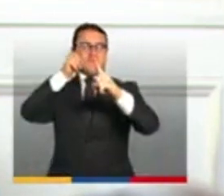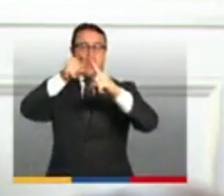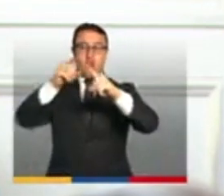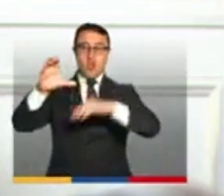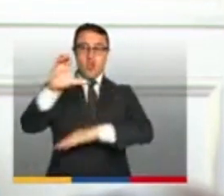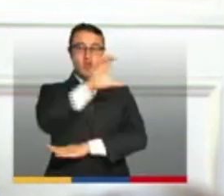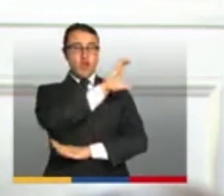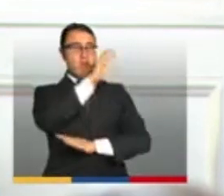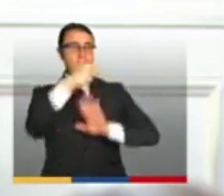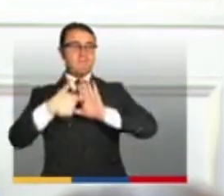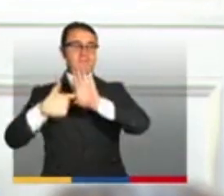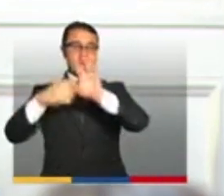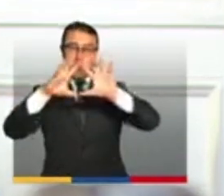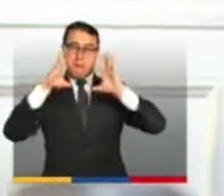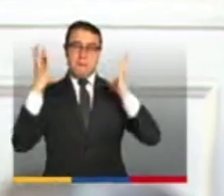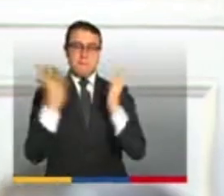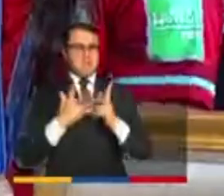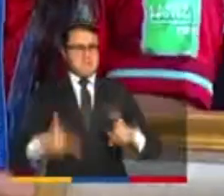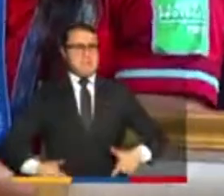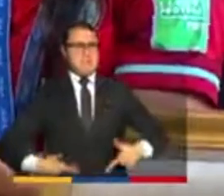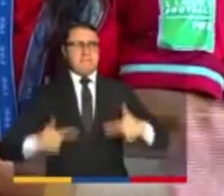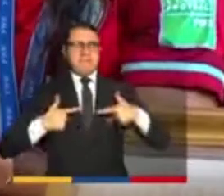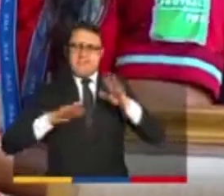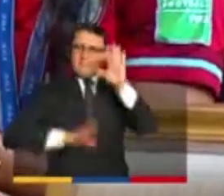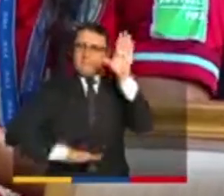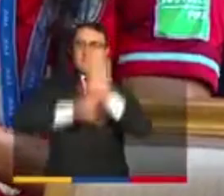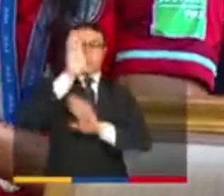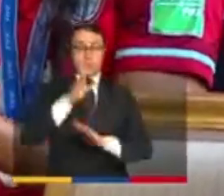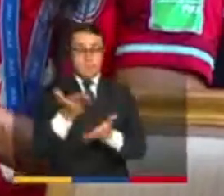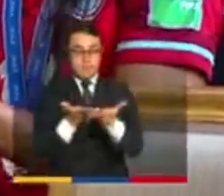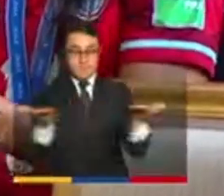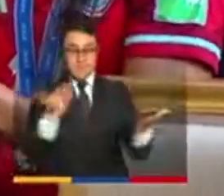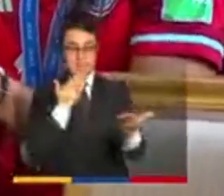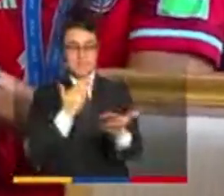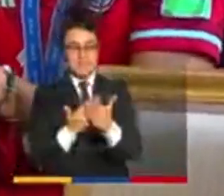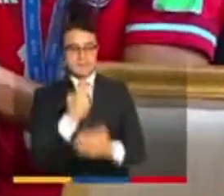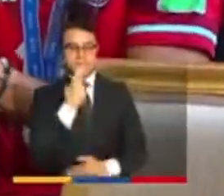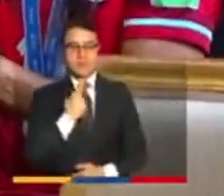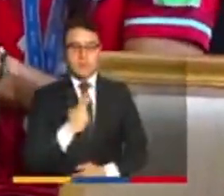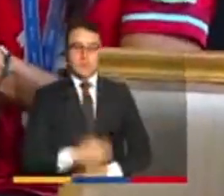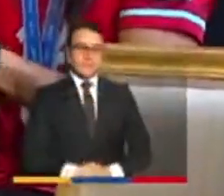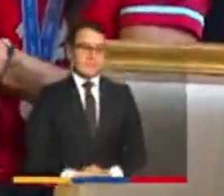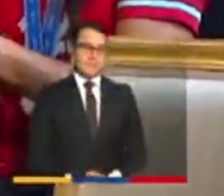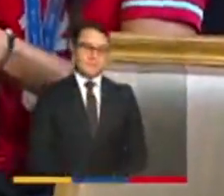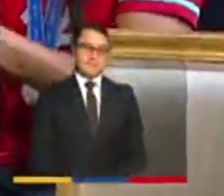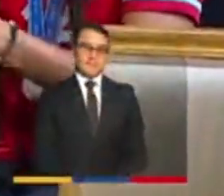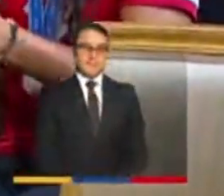mundial de la vida. Gracias, muy amables.